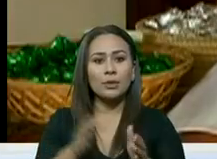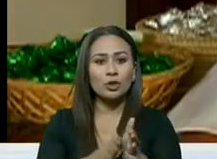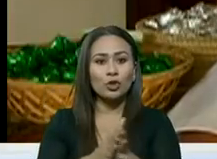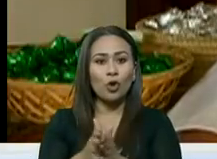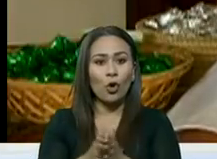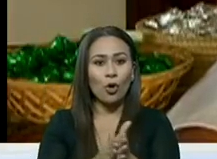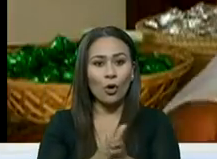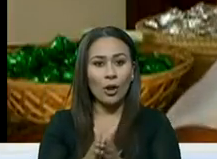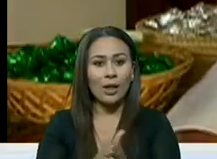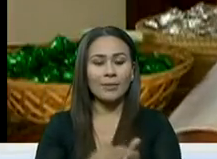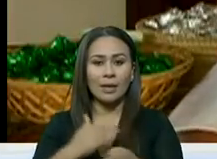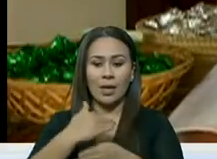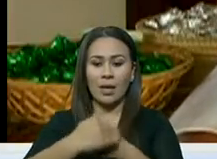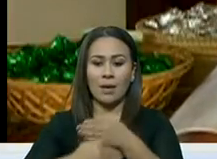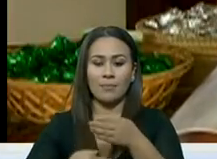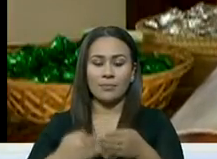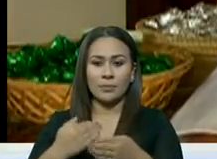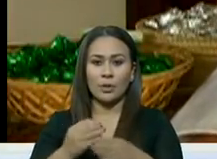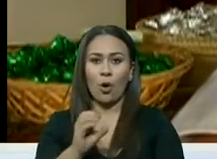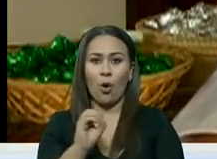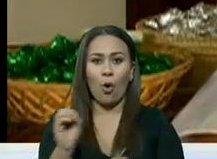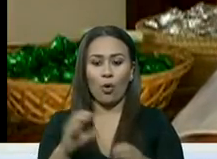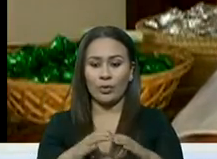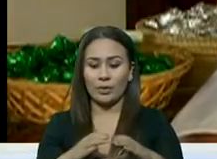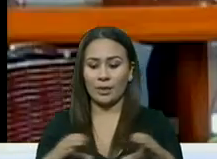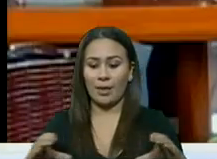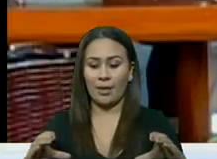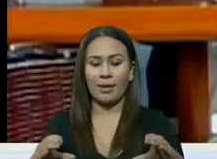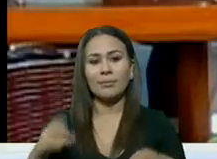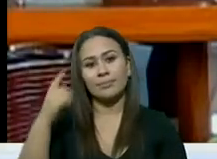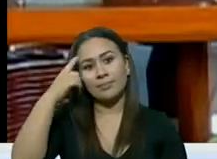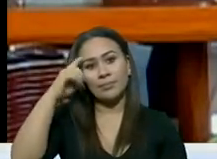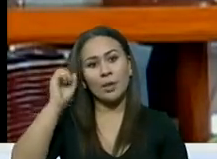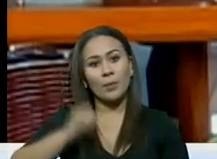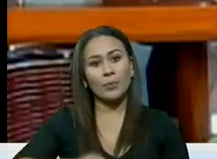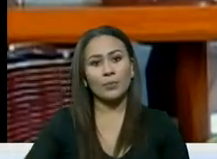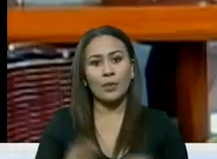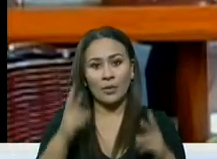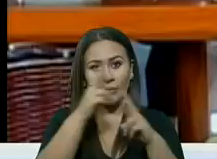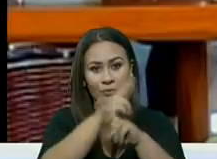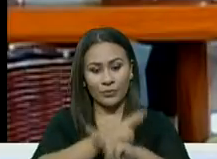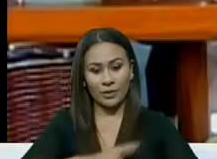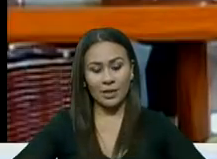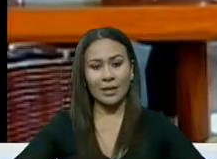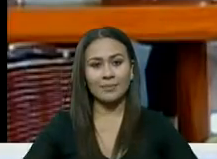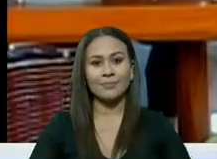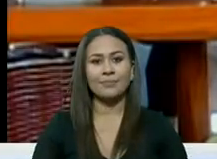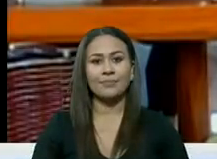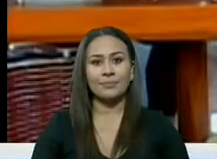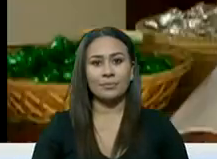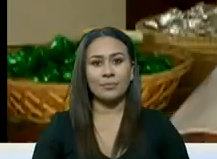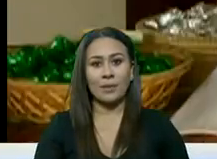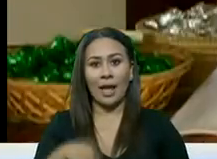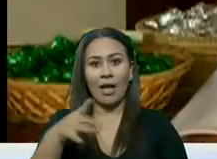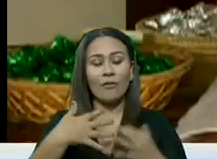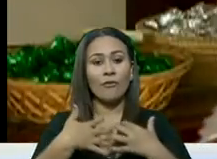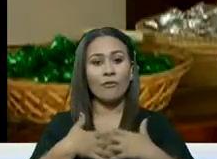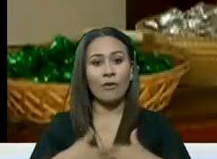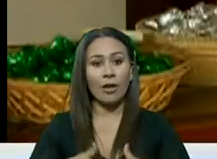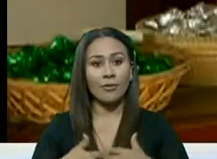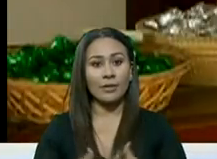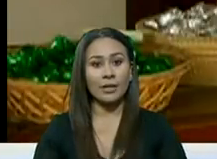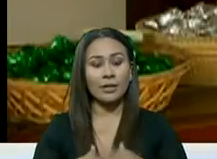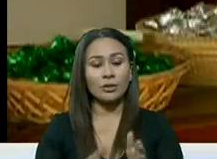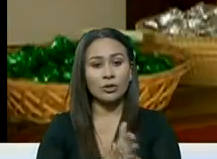envoltura, o tableta, según la característica final que obtiene el producto. Bueno, la fábrica de chocolates pertenece